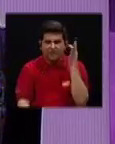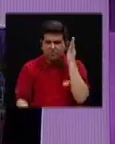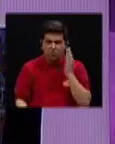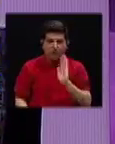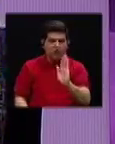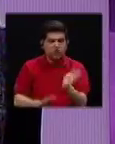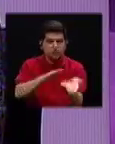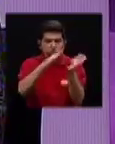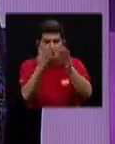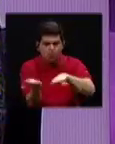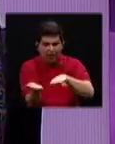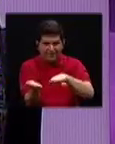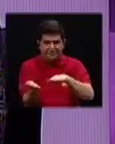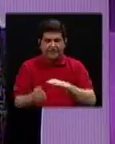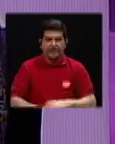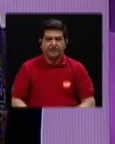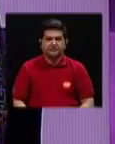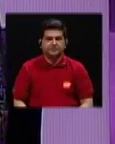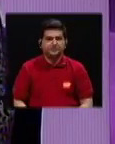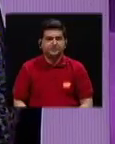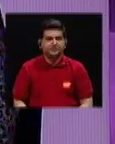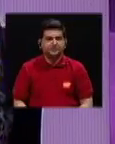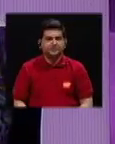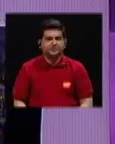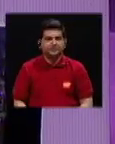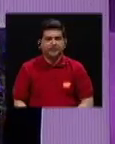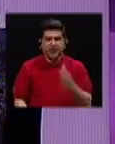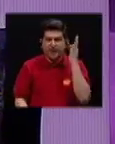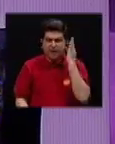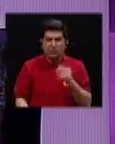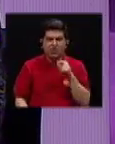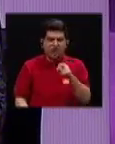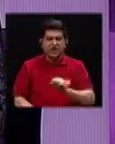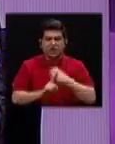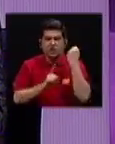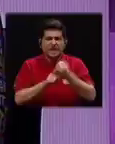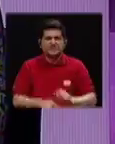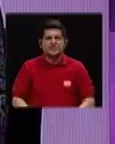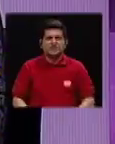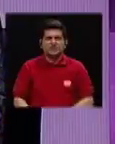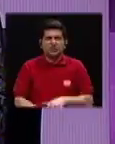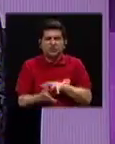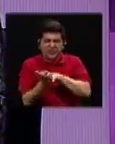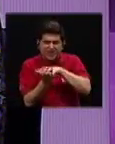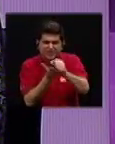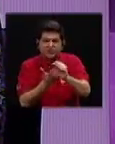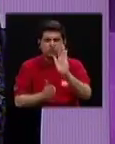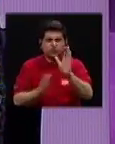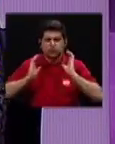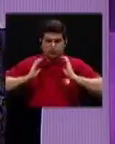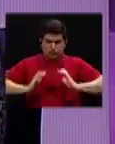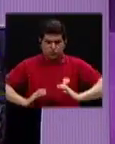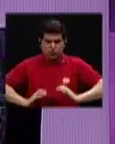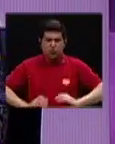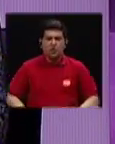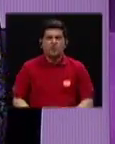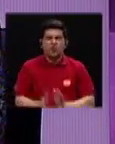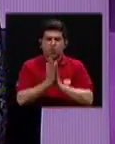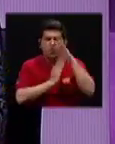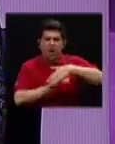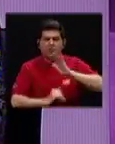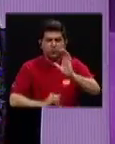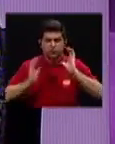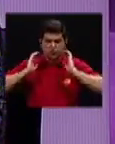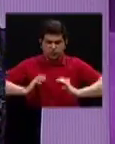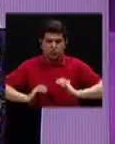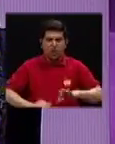su con su con la rapiña de su cuerpo en fin con su varias formas de